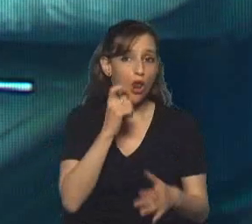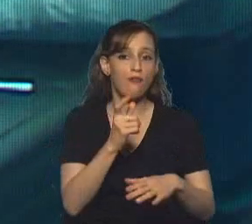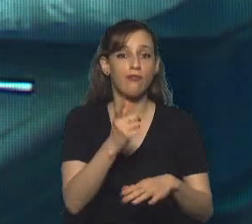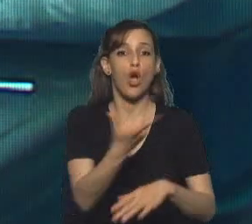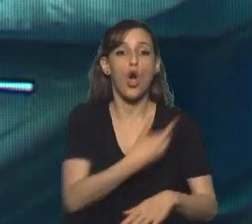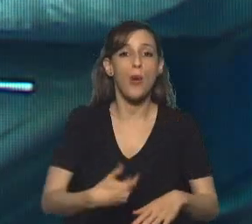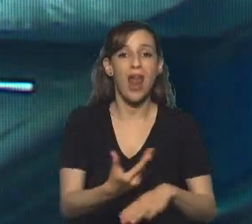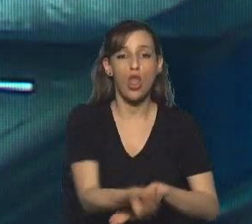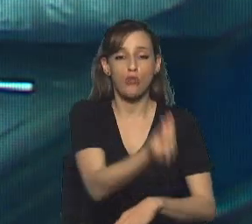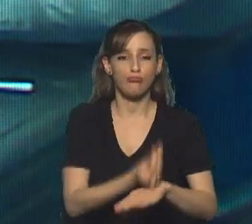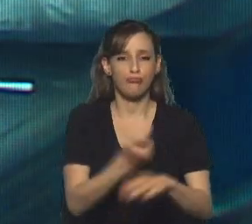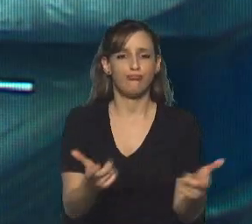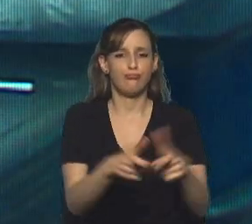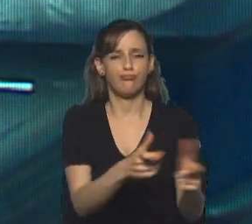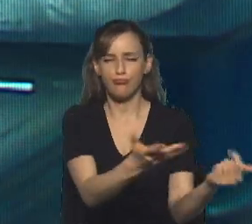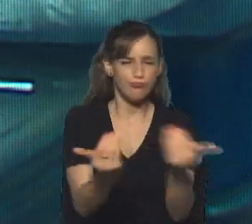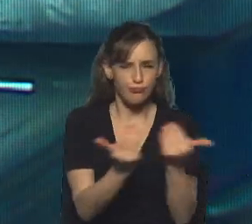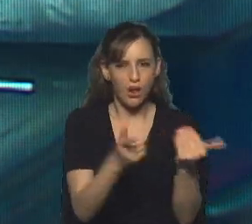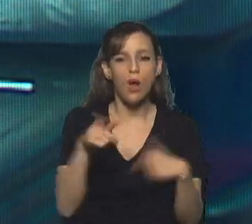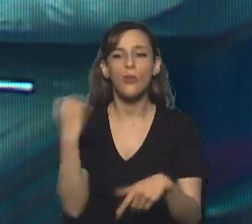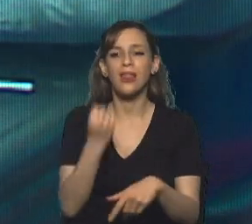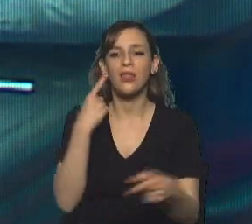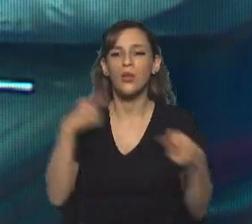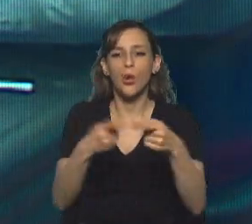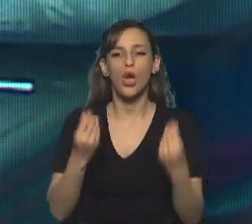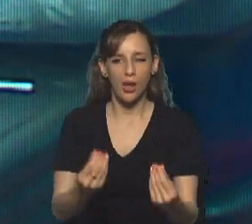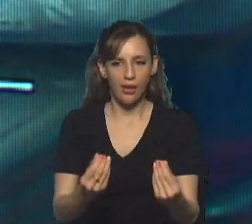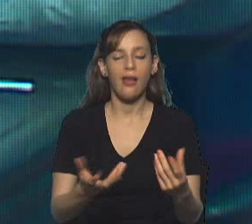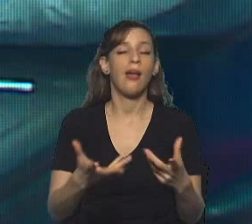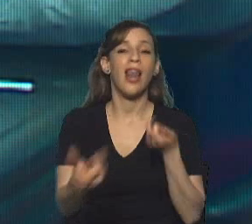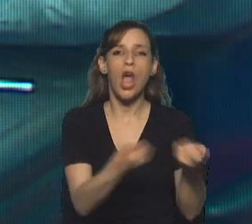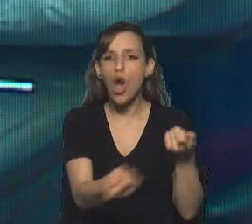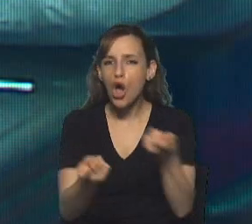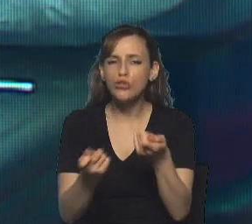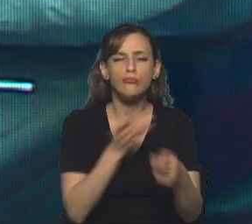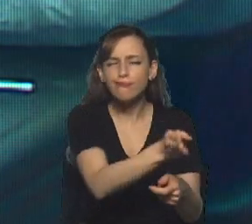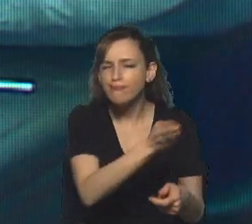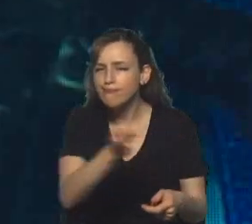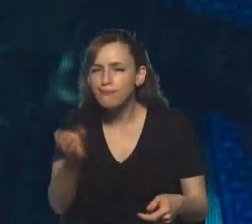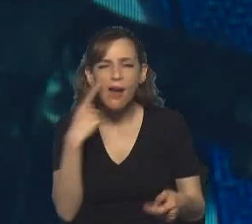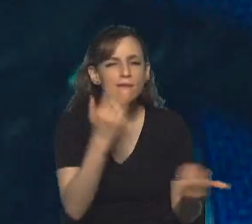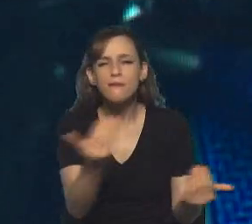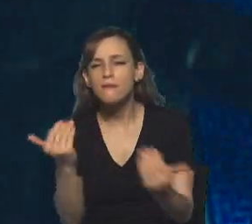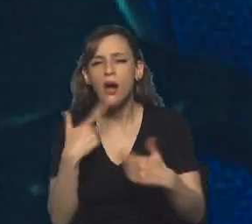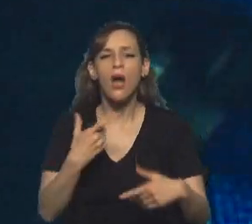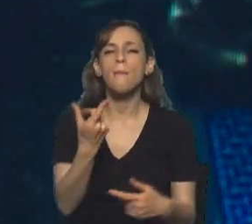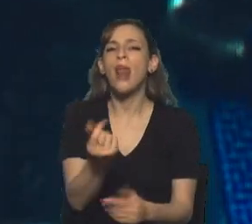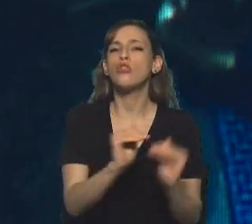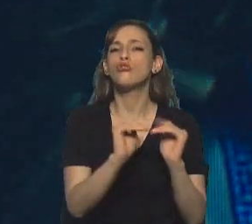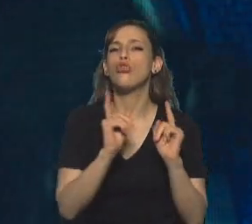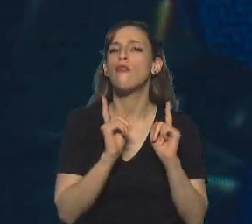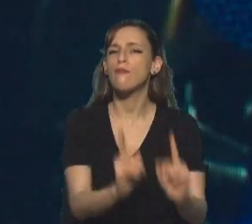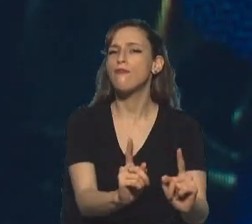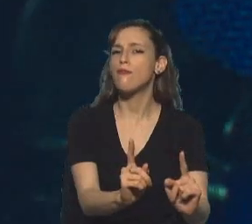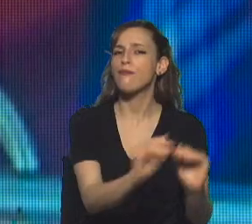intendentes comiencen a fiscalizar si en los supermercados en los negocios va a cumplir justamente este congelamiento que se extiende hasta